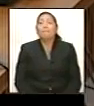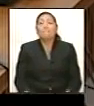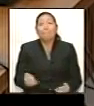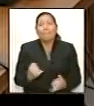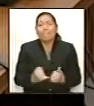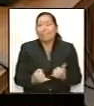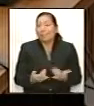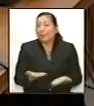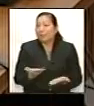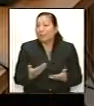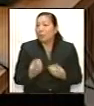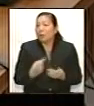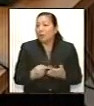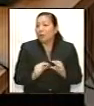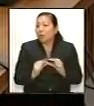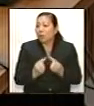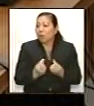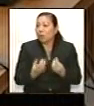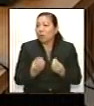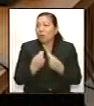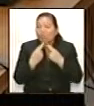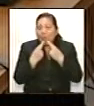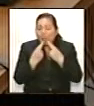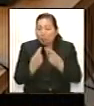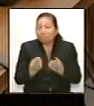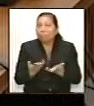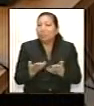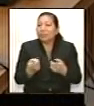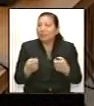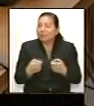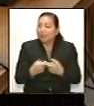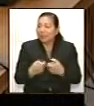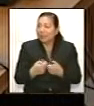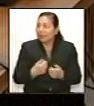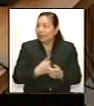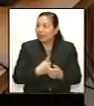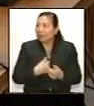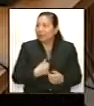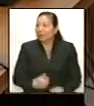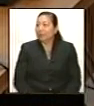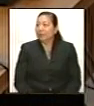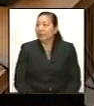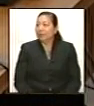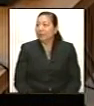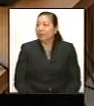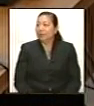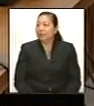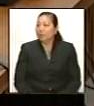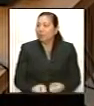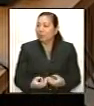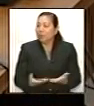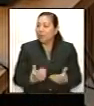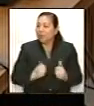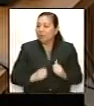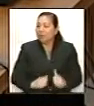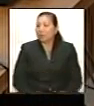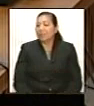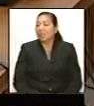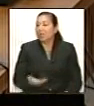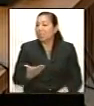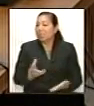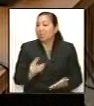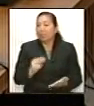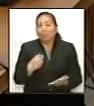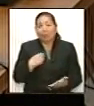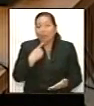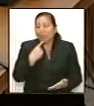la institucionalidad, porque en grupos como Respondonas, en chats en los que participamos, donde está Suir y donde estamos muchos activistas, a veces dicen, ¿dónde